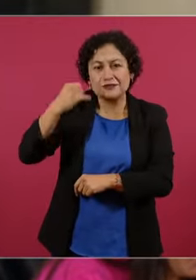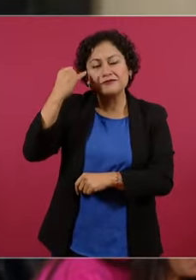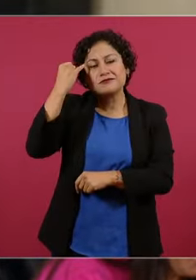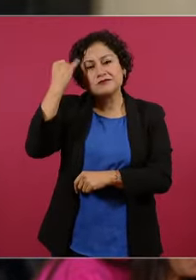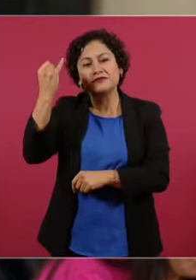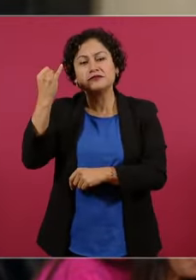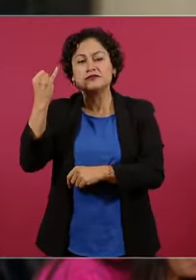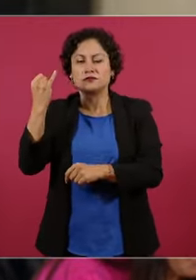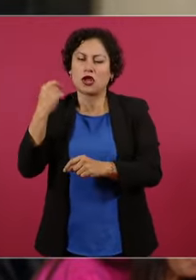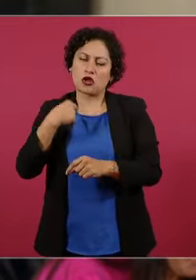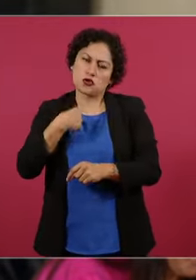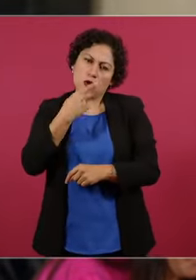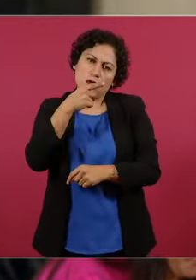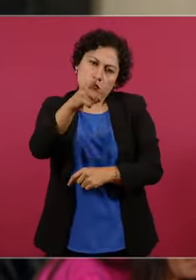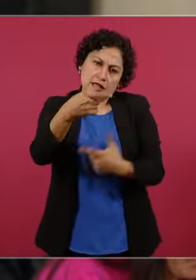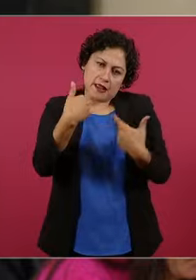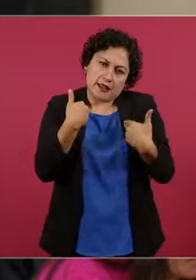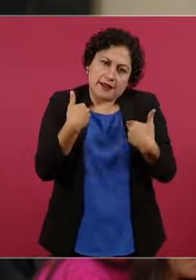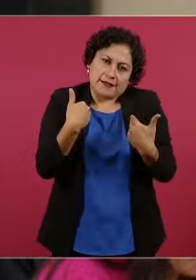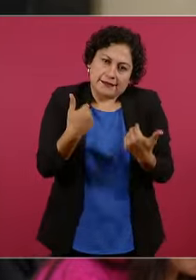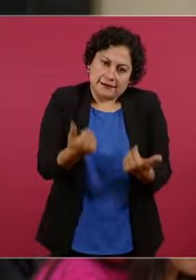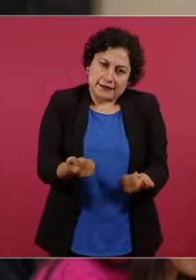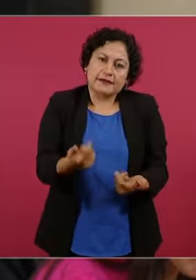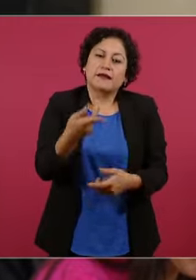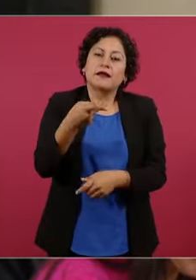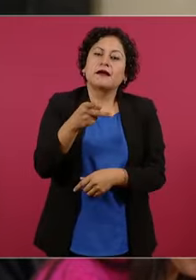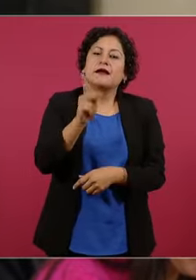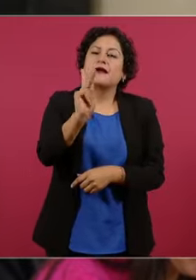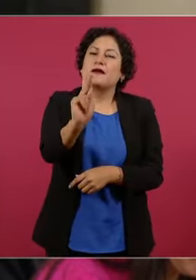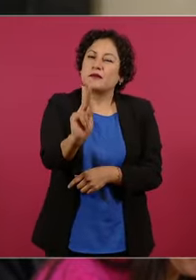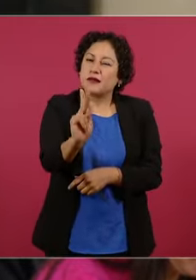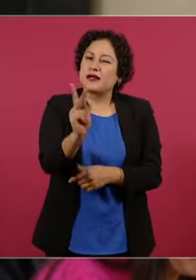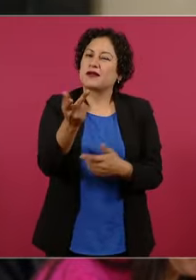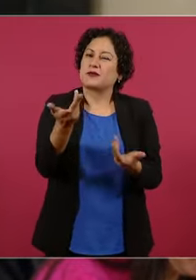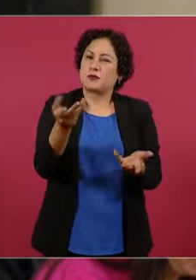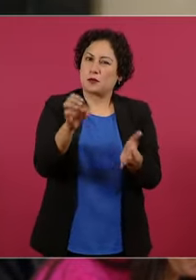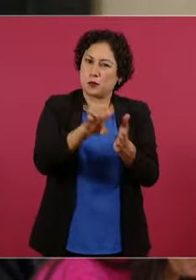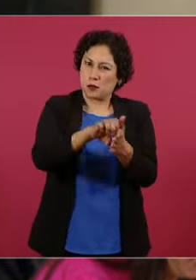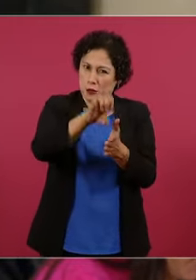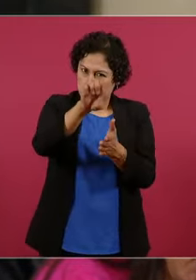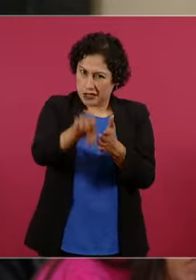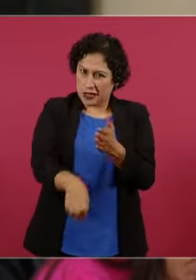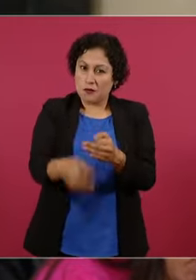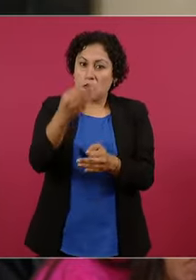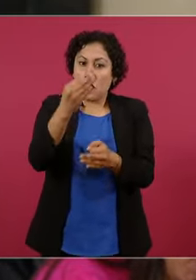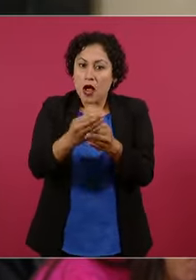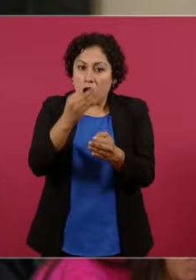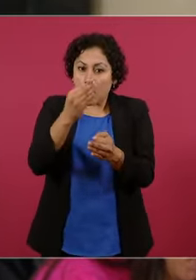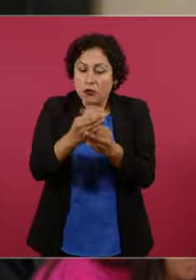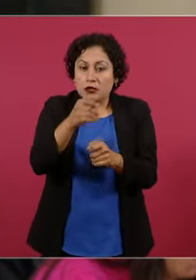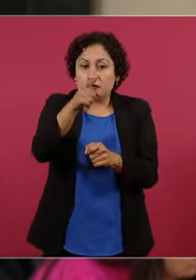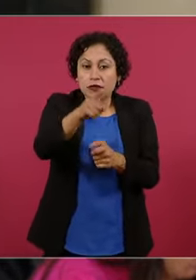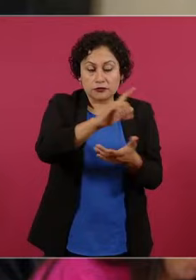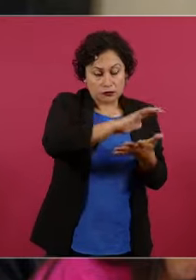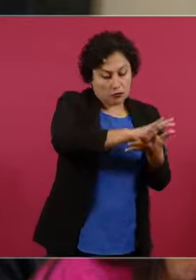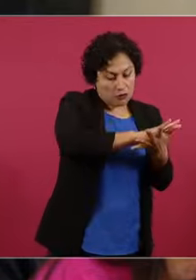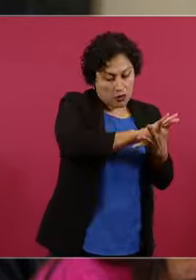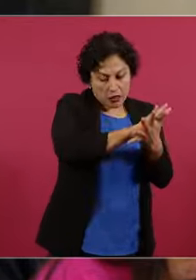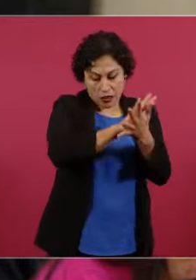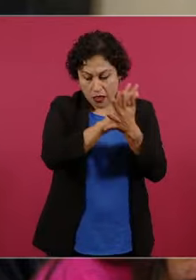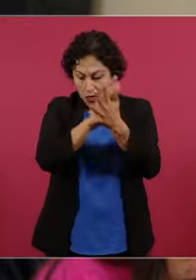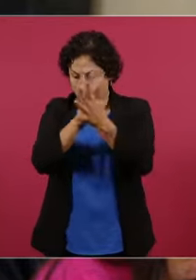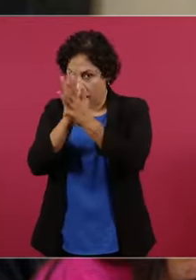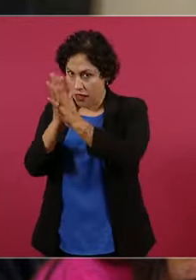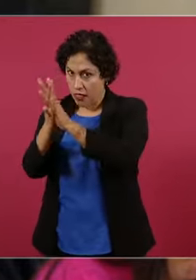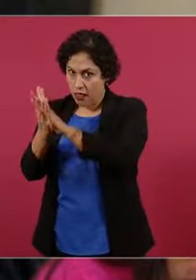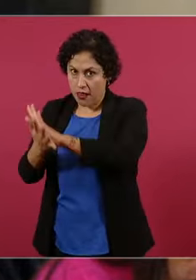que usted me entiende, pero ¿cómo ha usted visto esa situación mística en apoyo a toda la transición que lleva usted en este periodo de gobierno